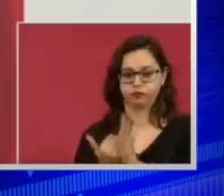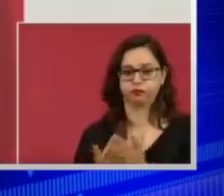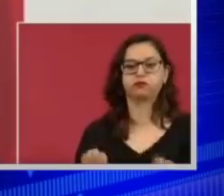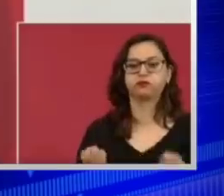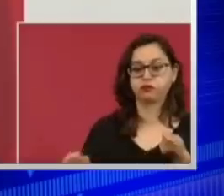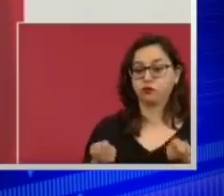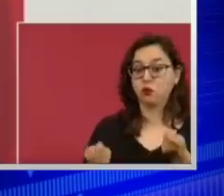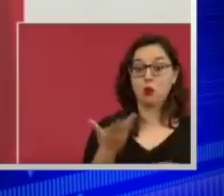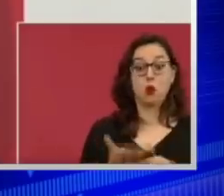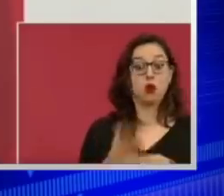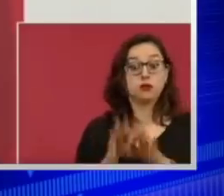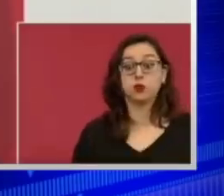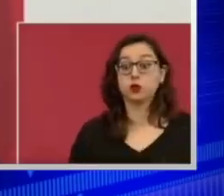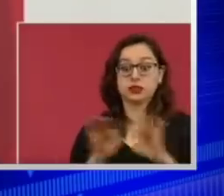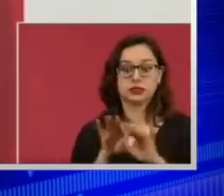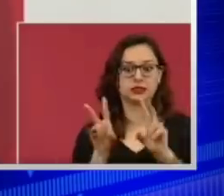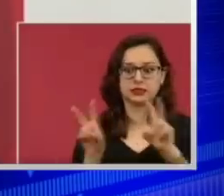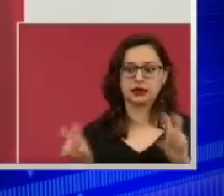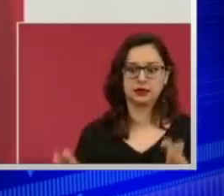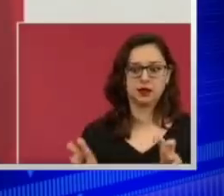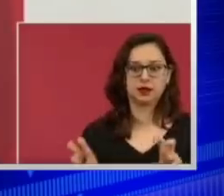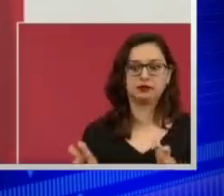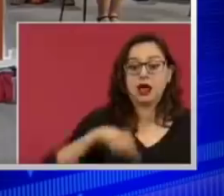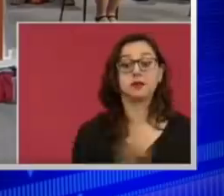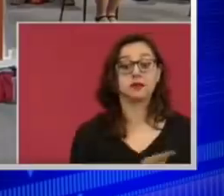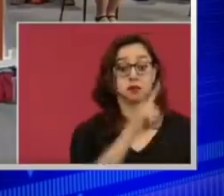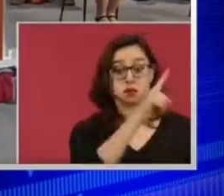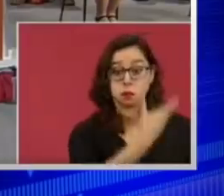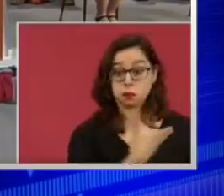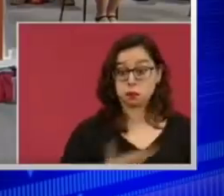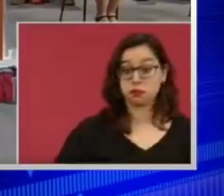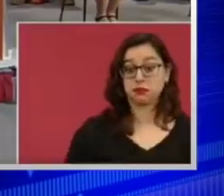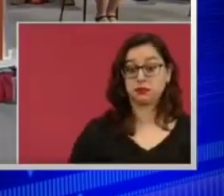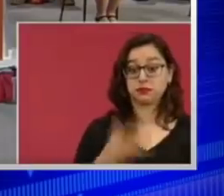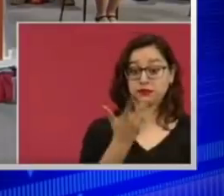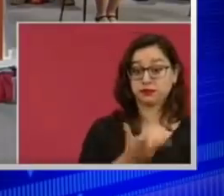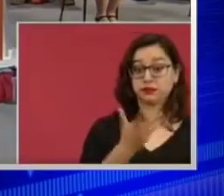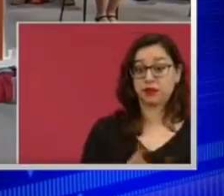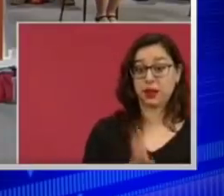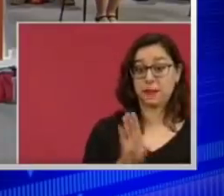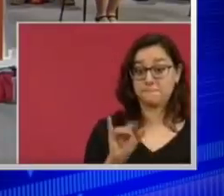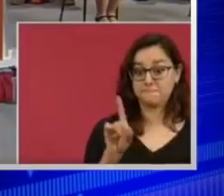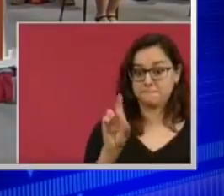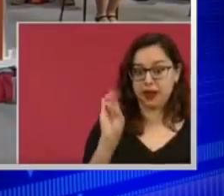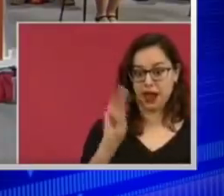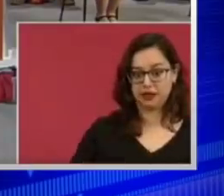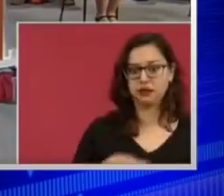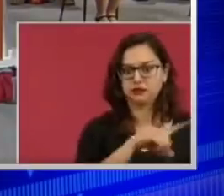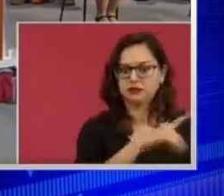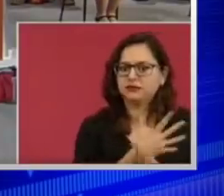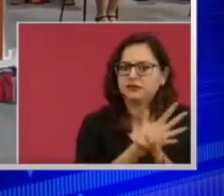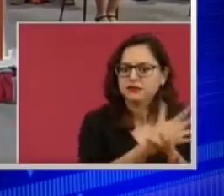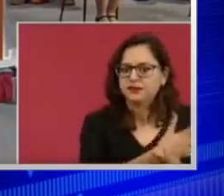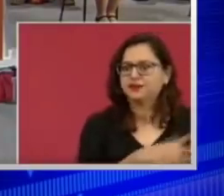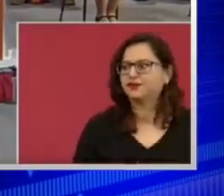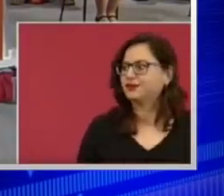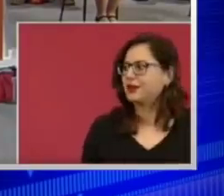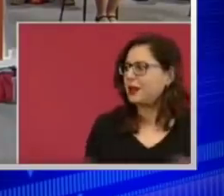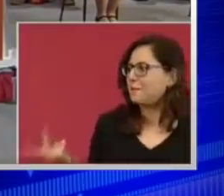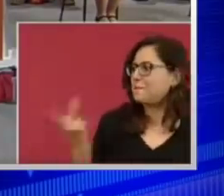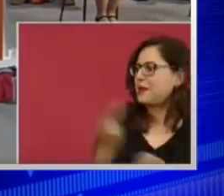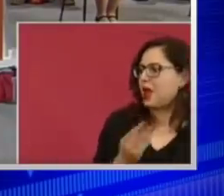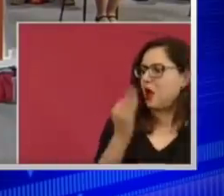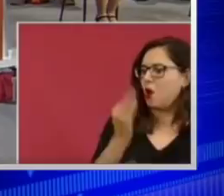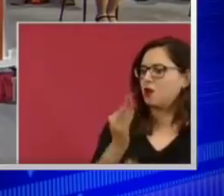que son estratégicos allá no cómo es posible que una situación de